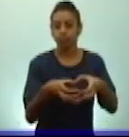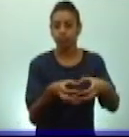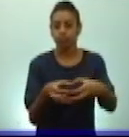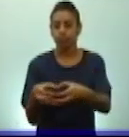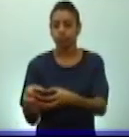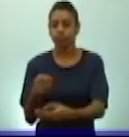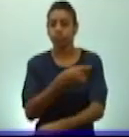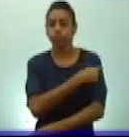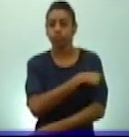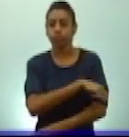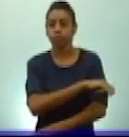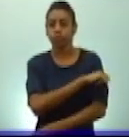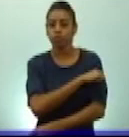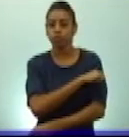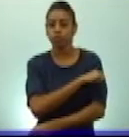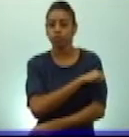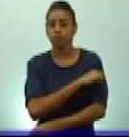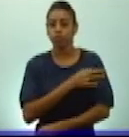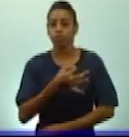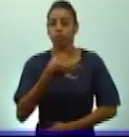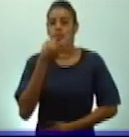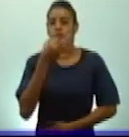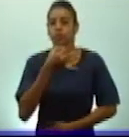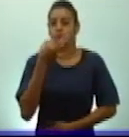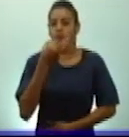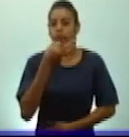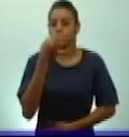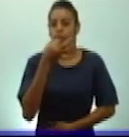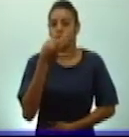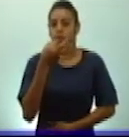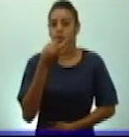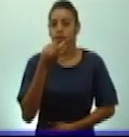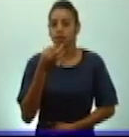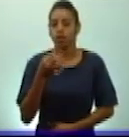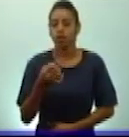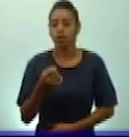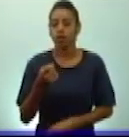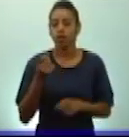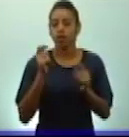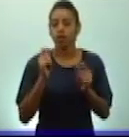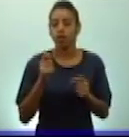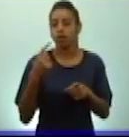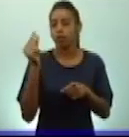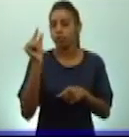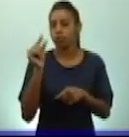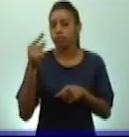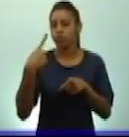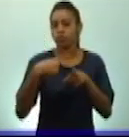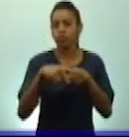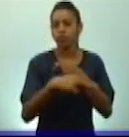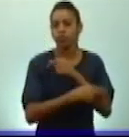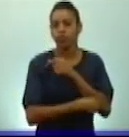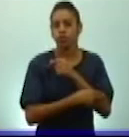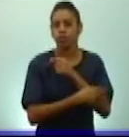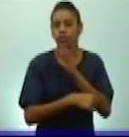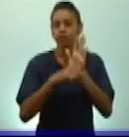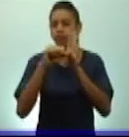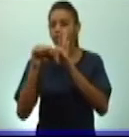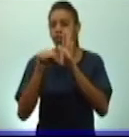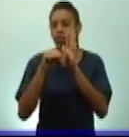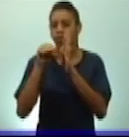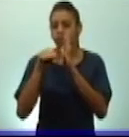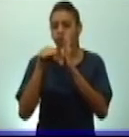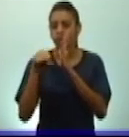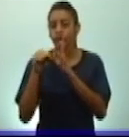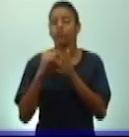a Fidel, que iba a explicarle a la prensa extranjera, iba a denunciar también con la